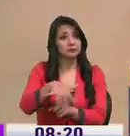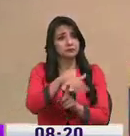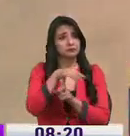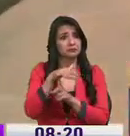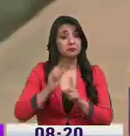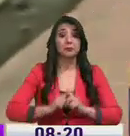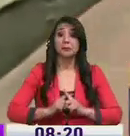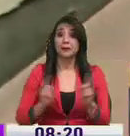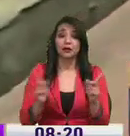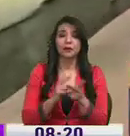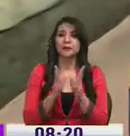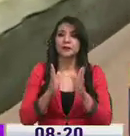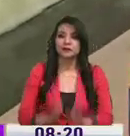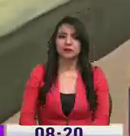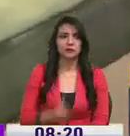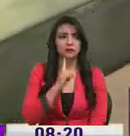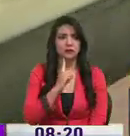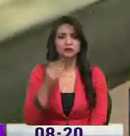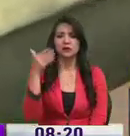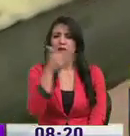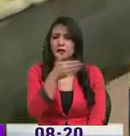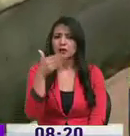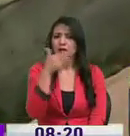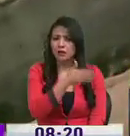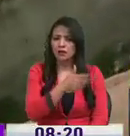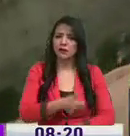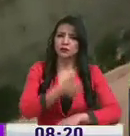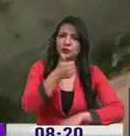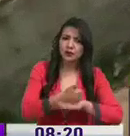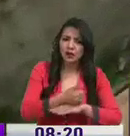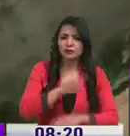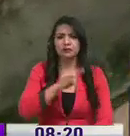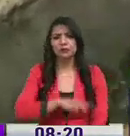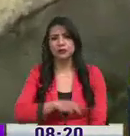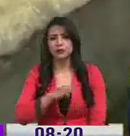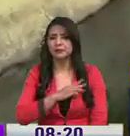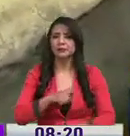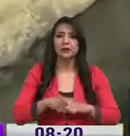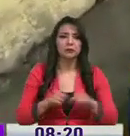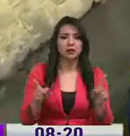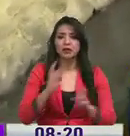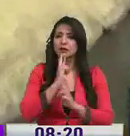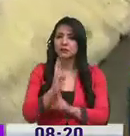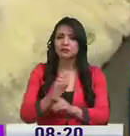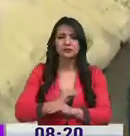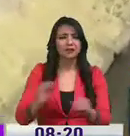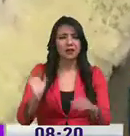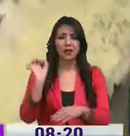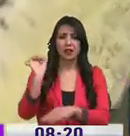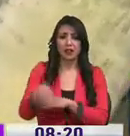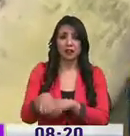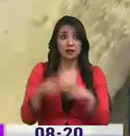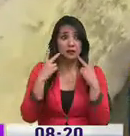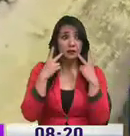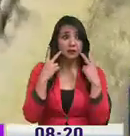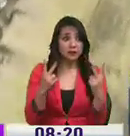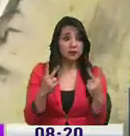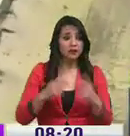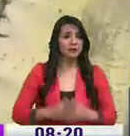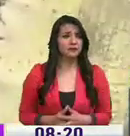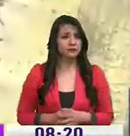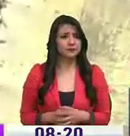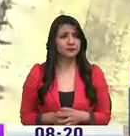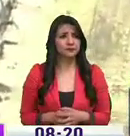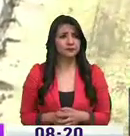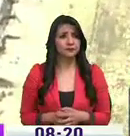los vecinos reiteran que en varias ocasiones han acudido a las autoridades municipales y no han tenido respuesta. Miren cómo poco a poco el